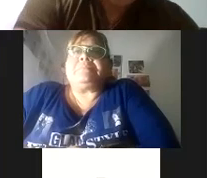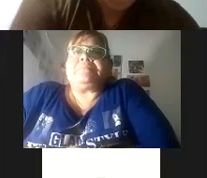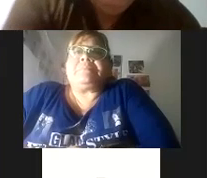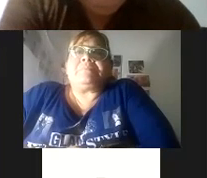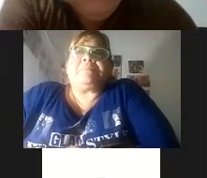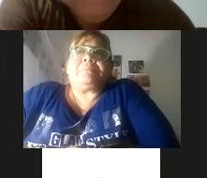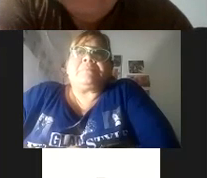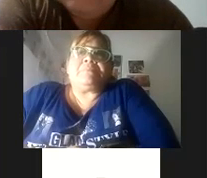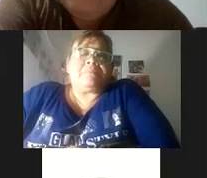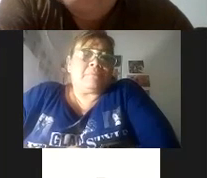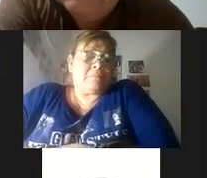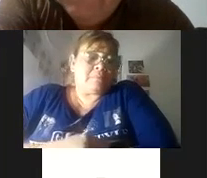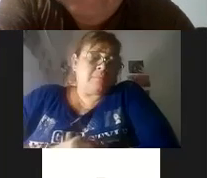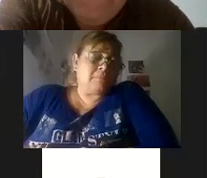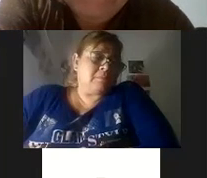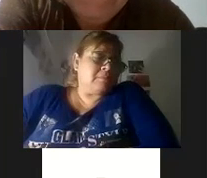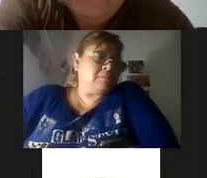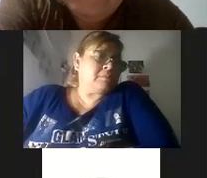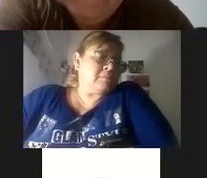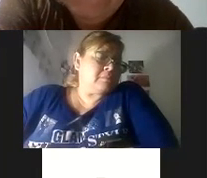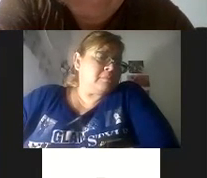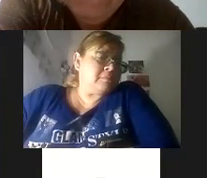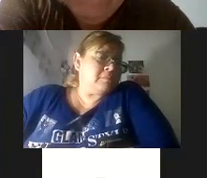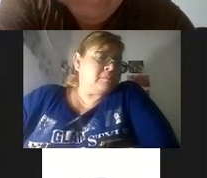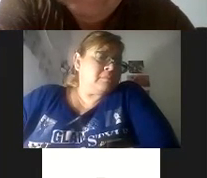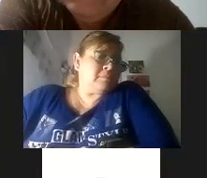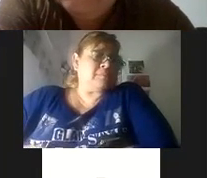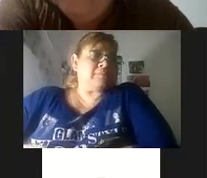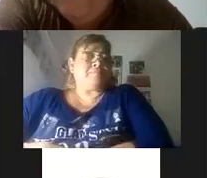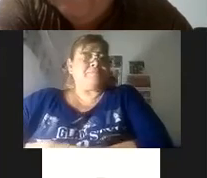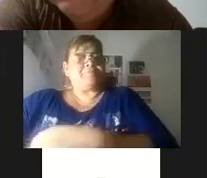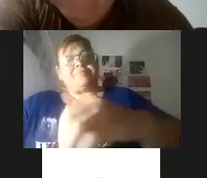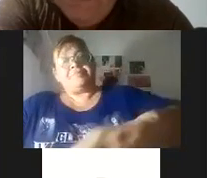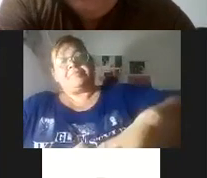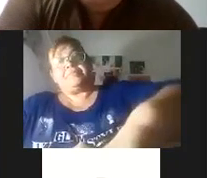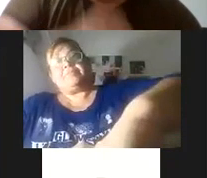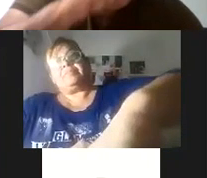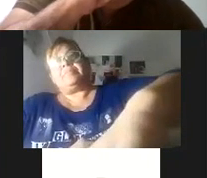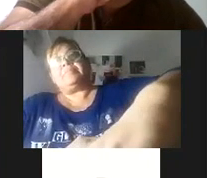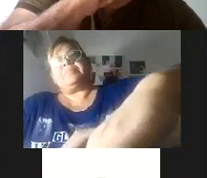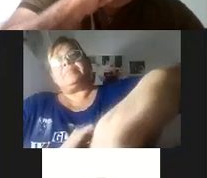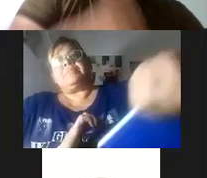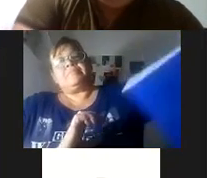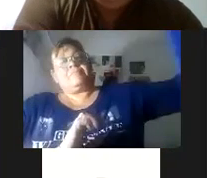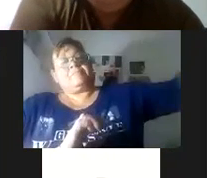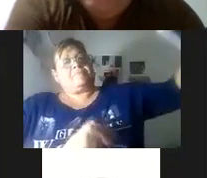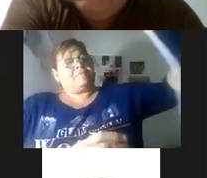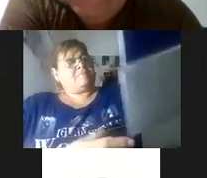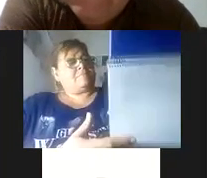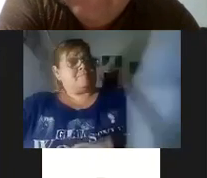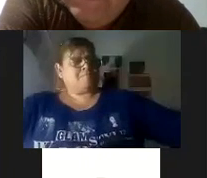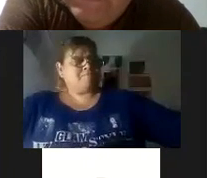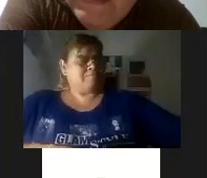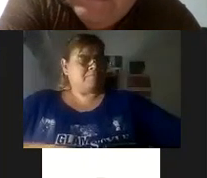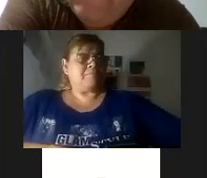Perfecto. Bien, ¿qué otra función les parece que puede tener? Bien, recién vos, Peña, hablaste